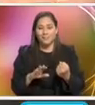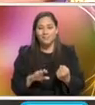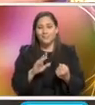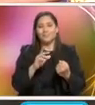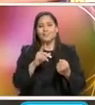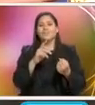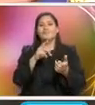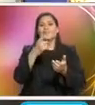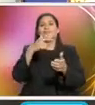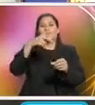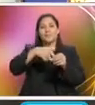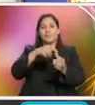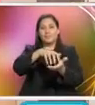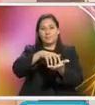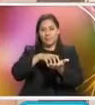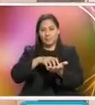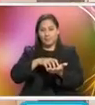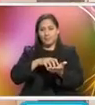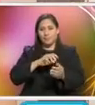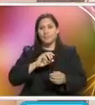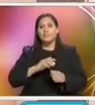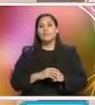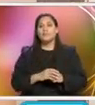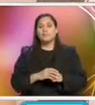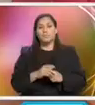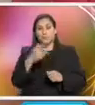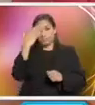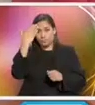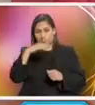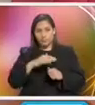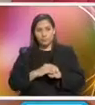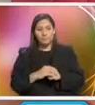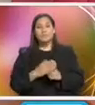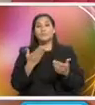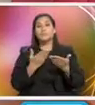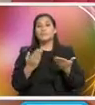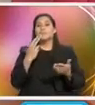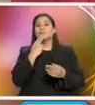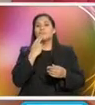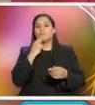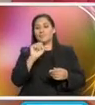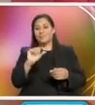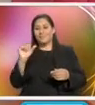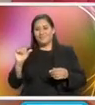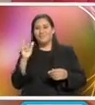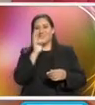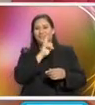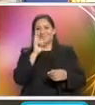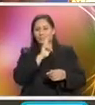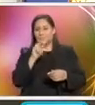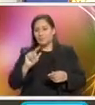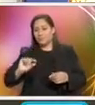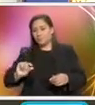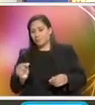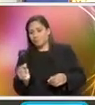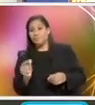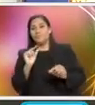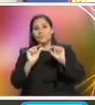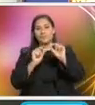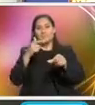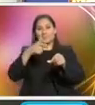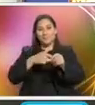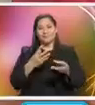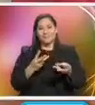que ahorras gasolina, ¿no? Ahorras gasolina también con el uso del aire acondicionado. En exceso, pues te va consumiendo